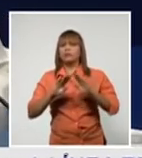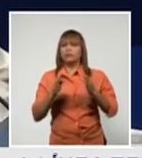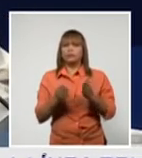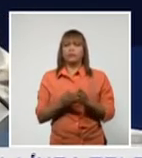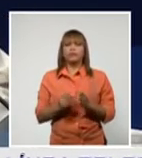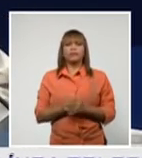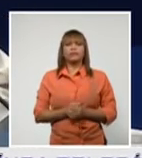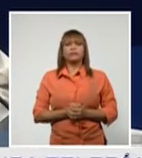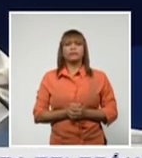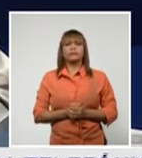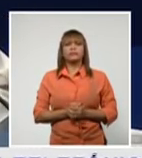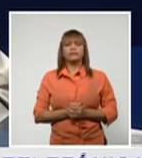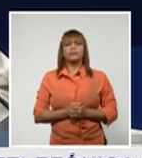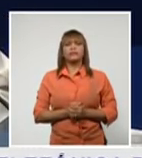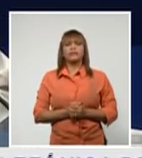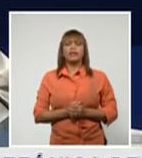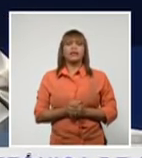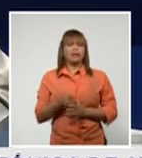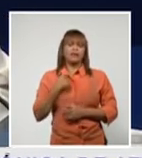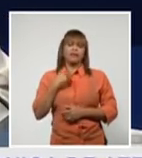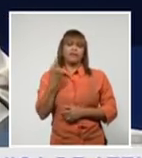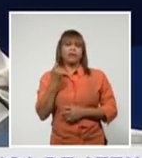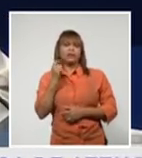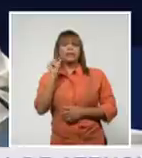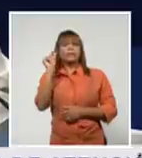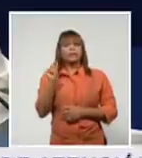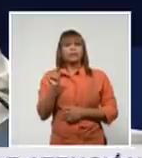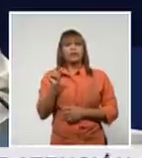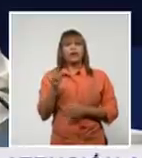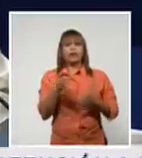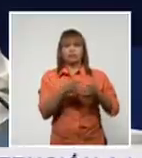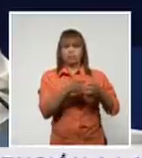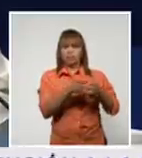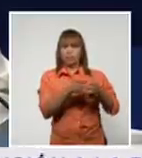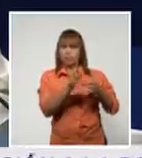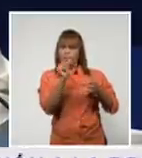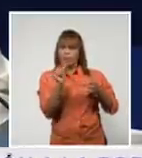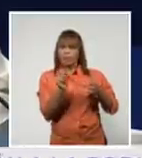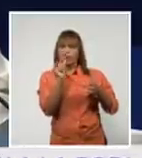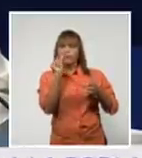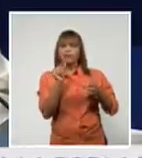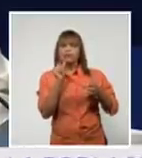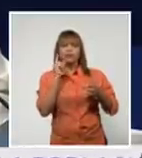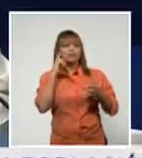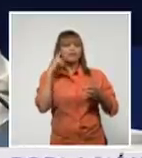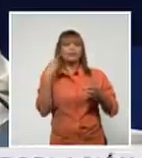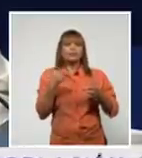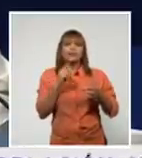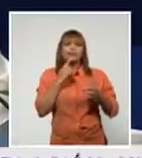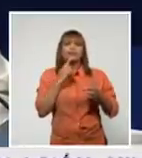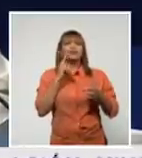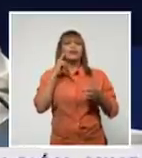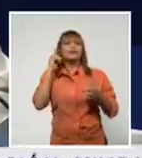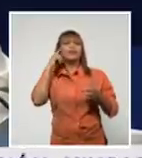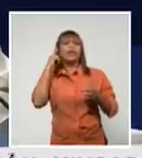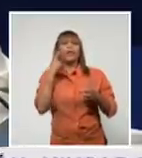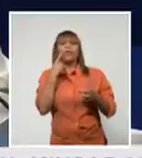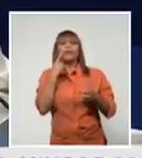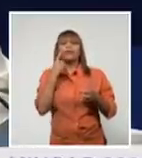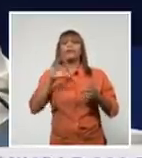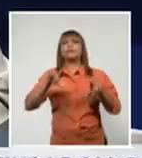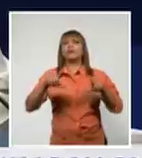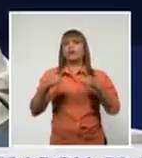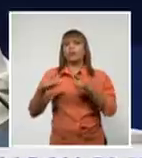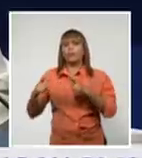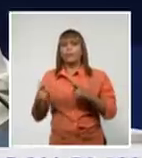que todavía no lo han entendido, se den cuenta de que tenemos que cumplir con todo lo establecido. Y de